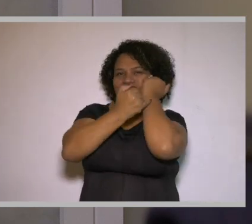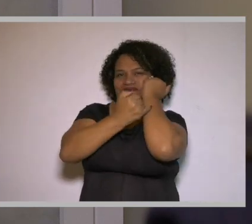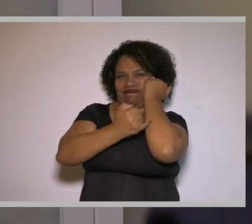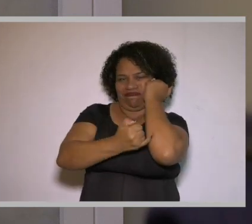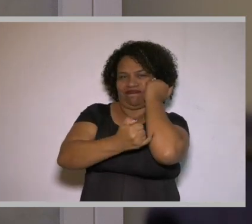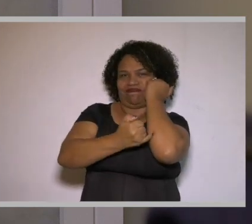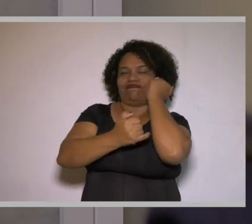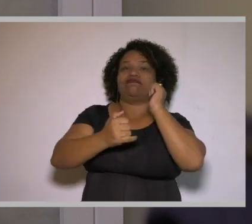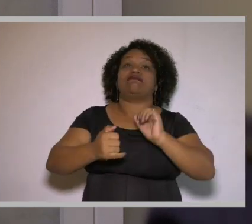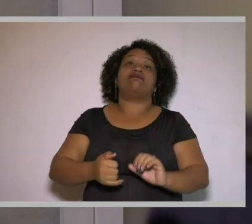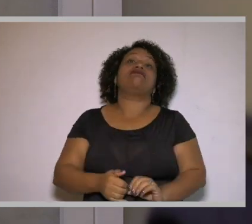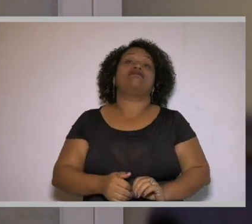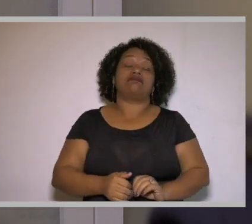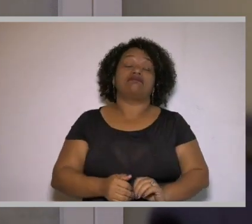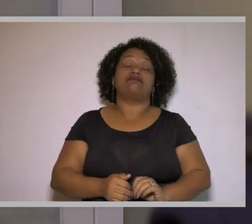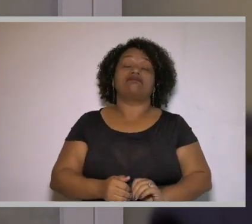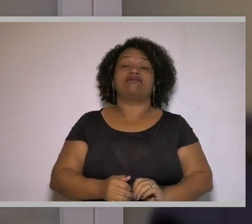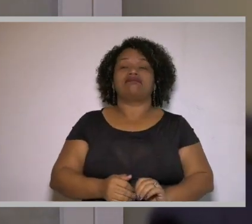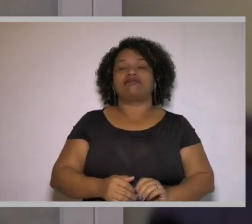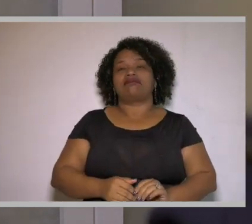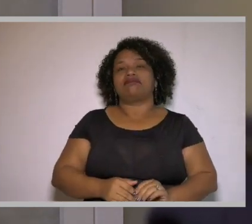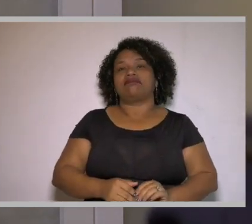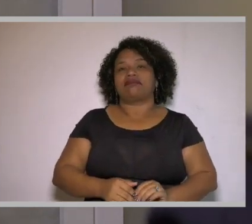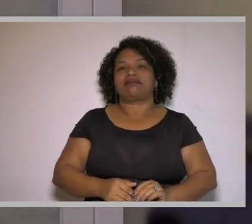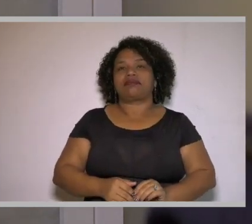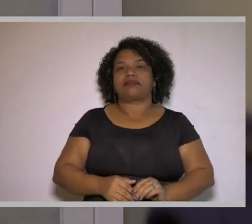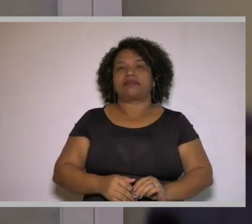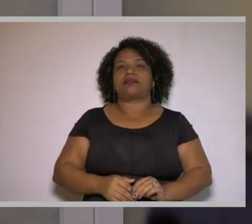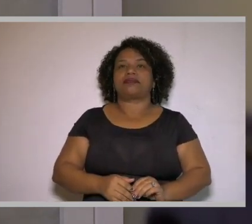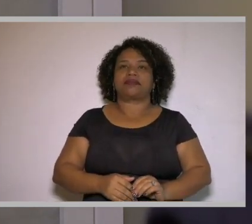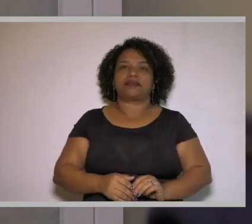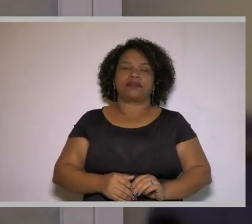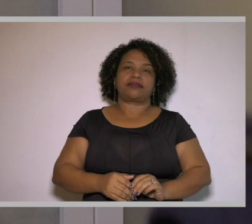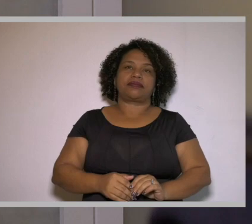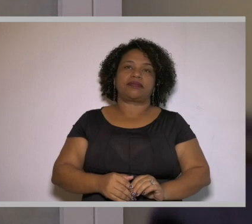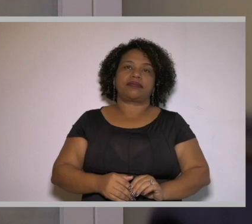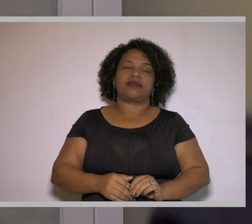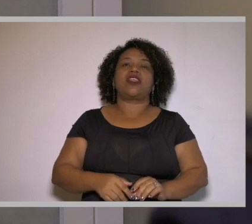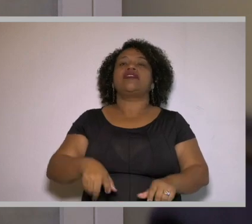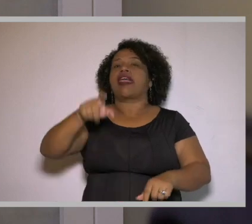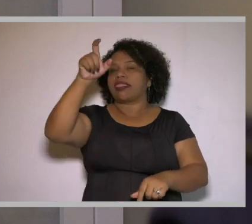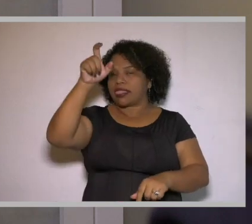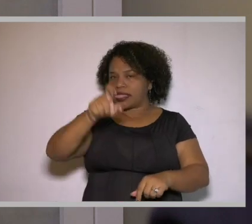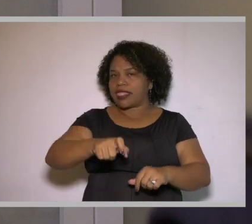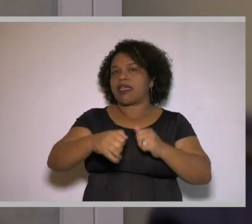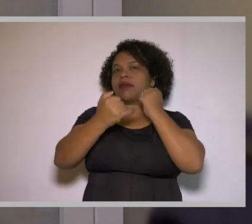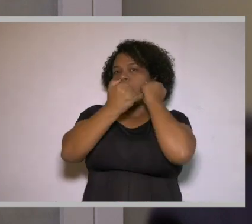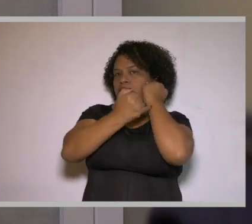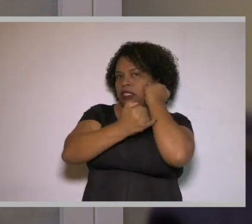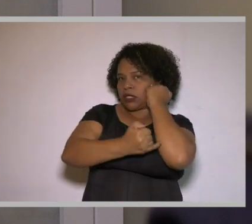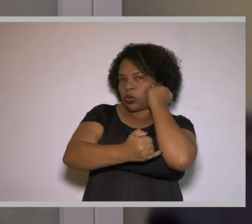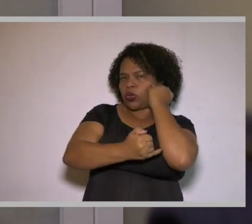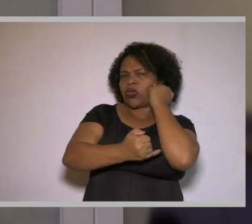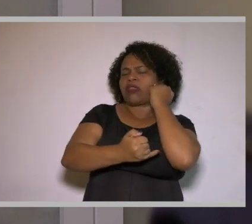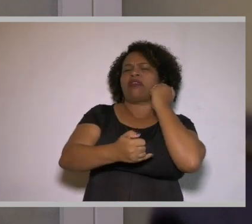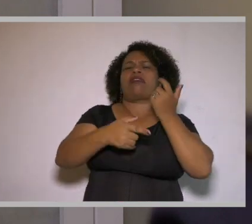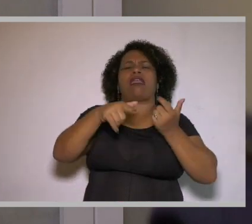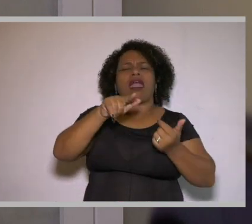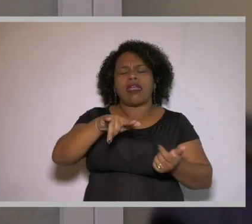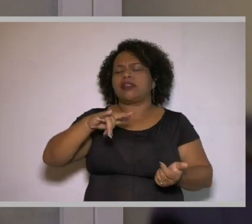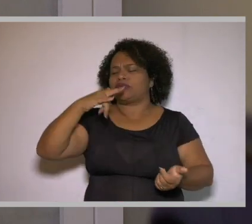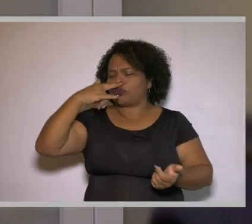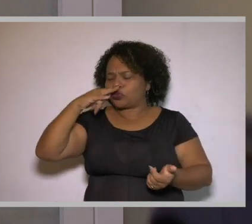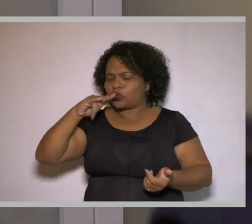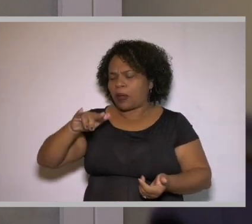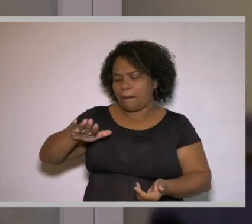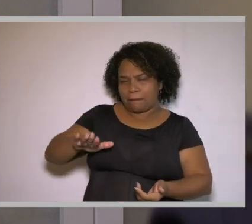del paladar, pacientes con síndrome de Down, pacientes con disfunción velopalatina, pacientes con la fístula o